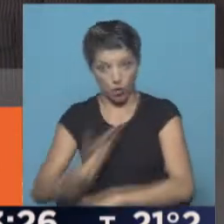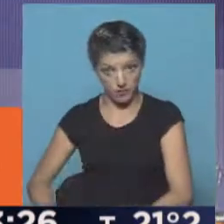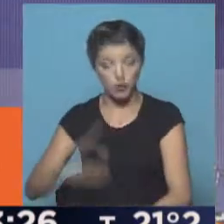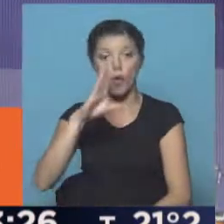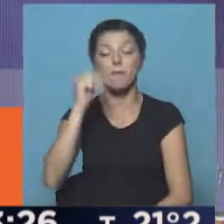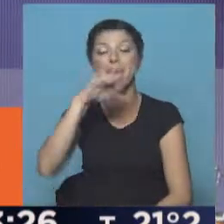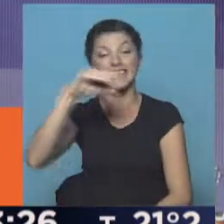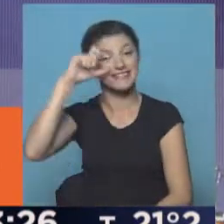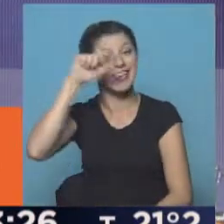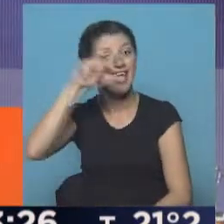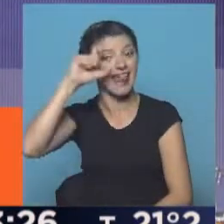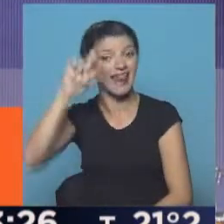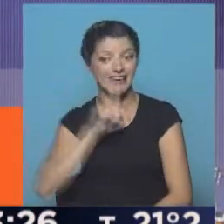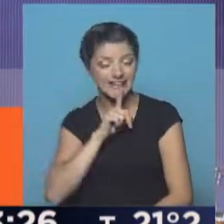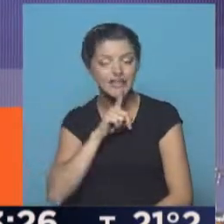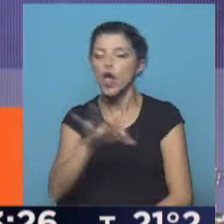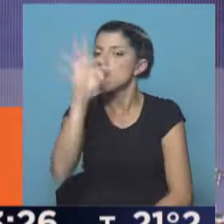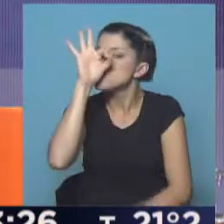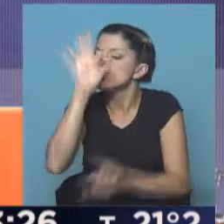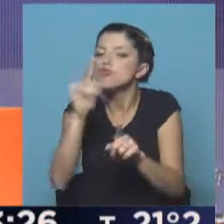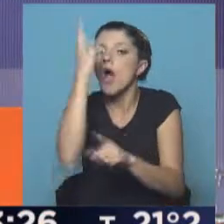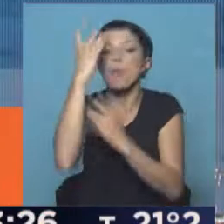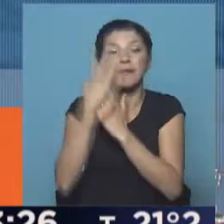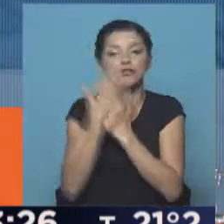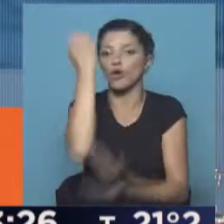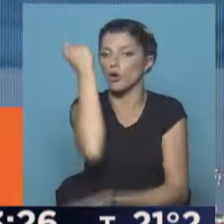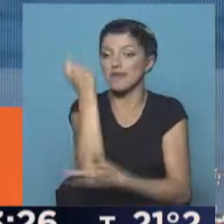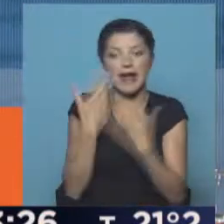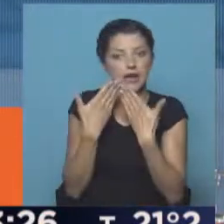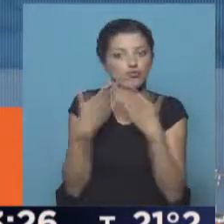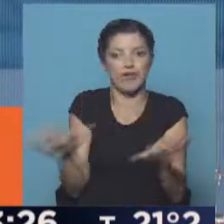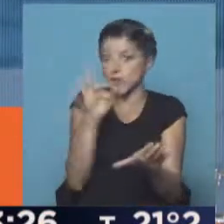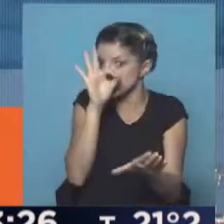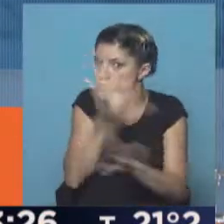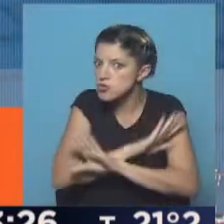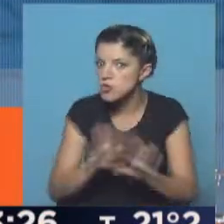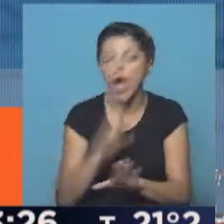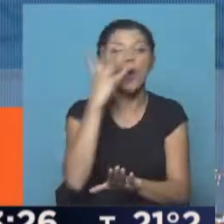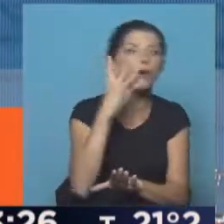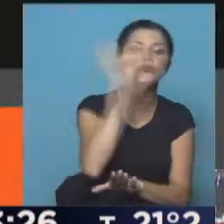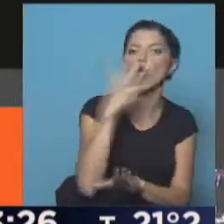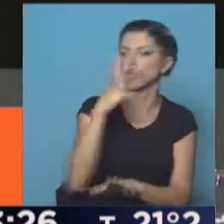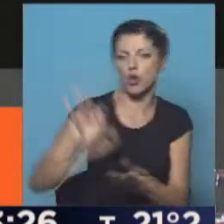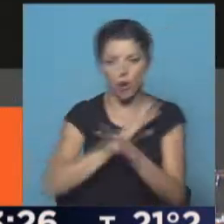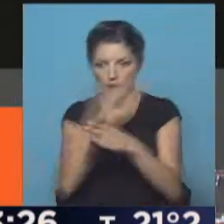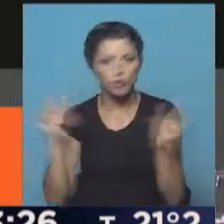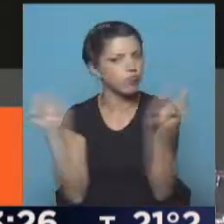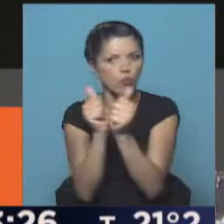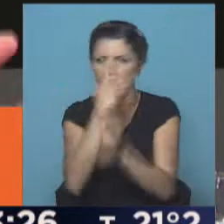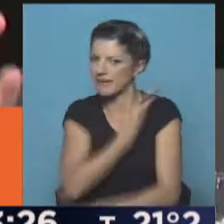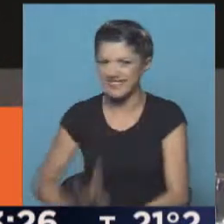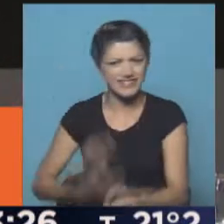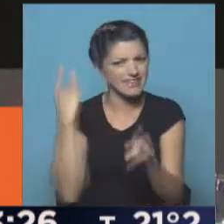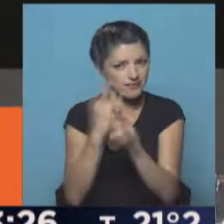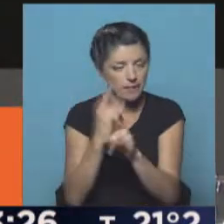Bachelet, nunca había renunciado, nunca se había ido un ministro de Economía. Es decir, los ministros de Economía duraban los 4 o 5 años del mandato del presidente. Uno puede decir que,